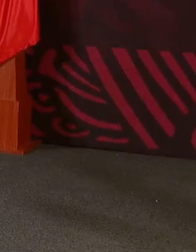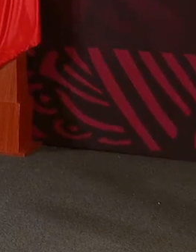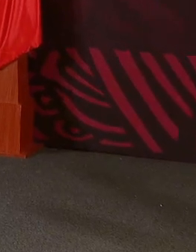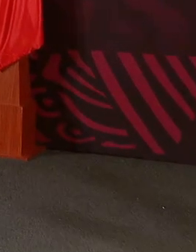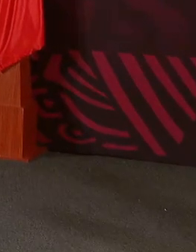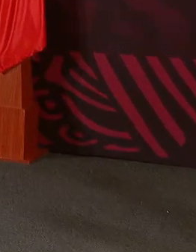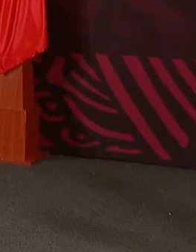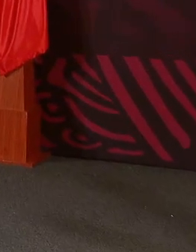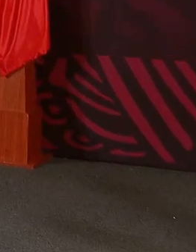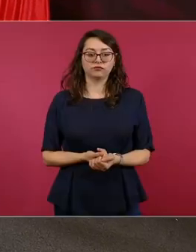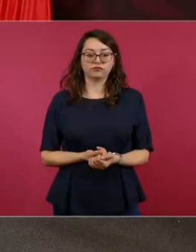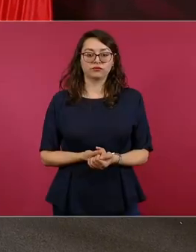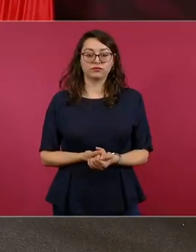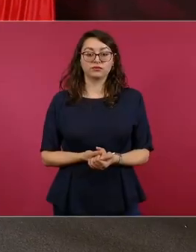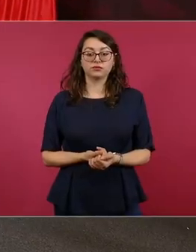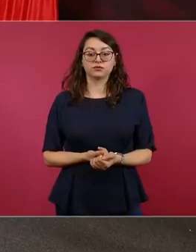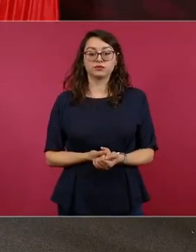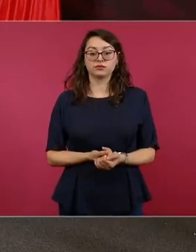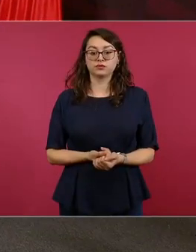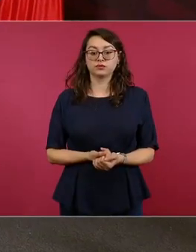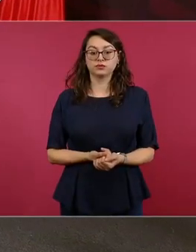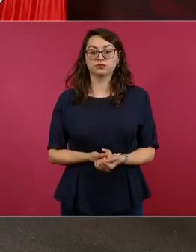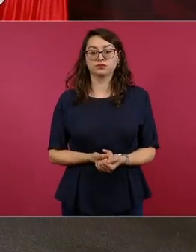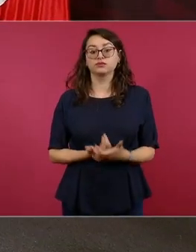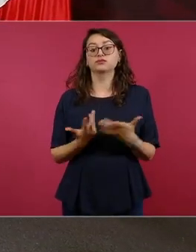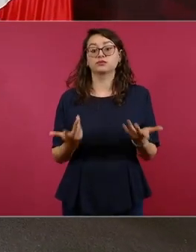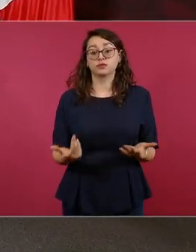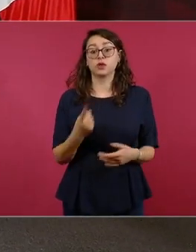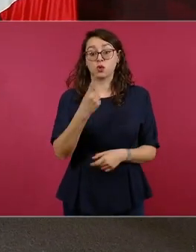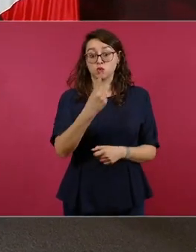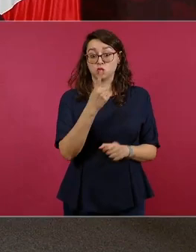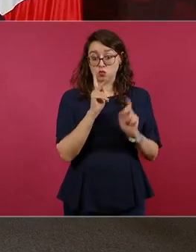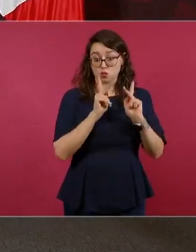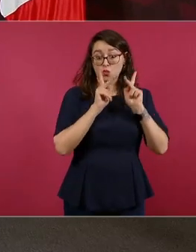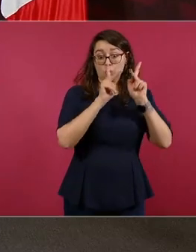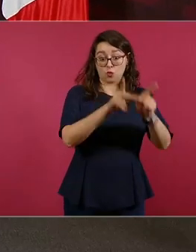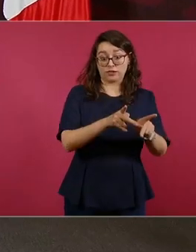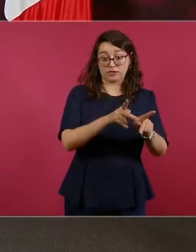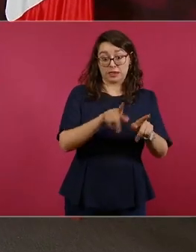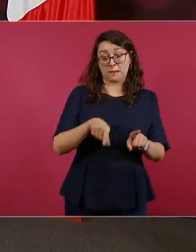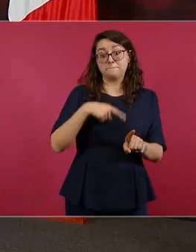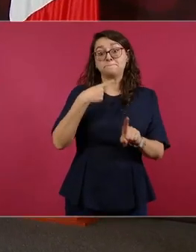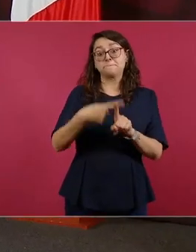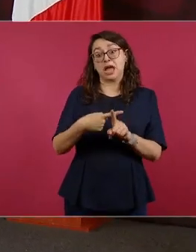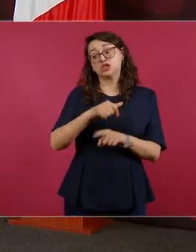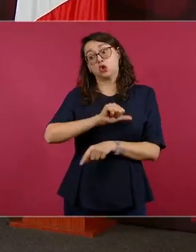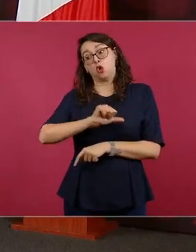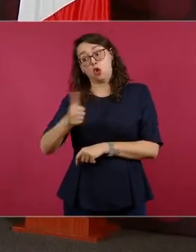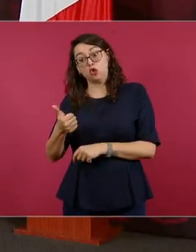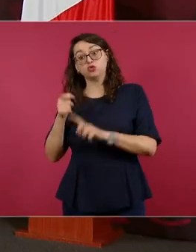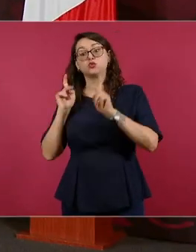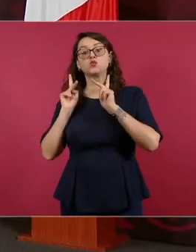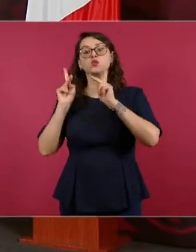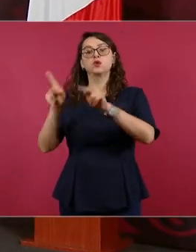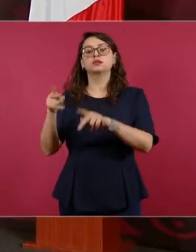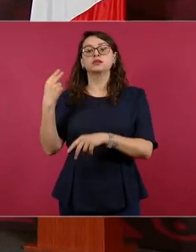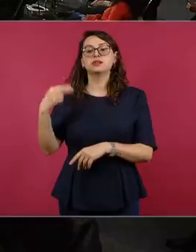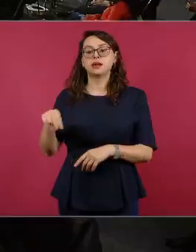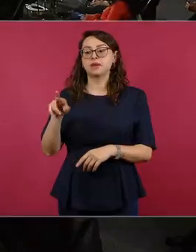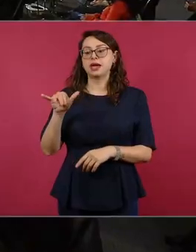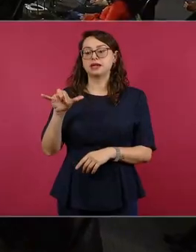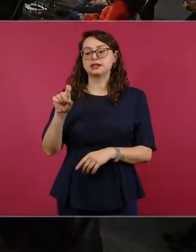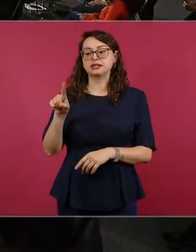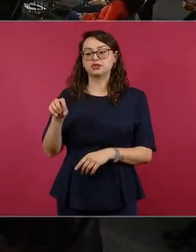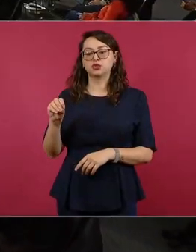entonces es este puente más otro que se llama rizo de oro y con estos